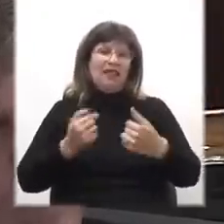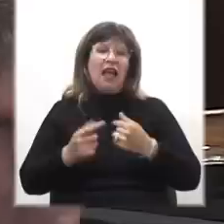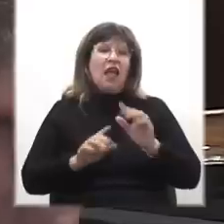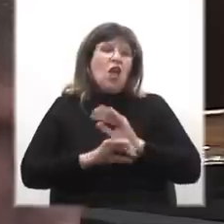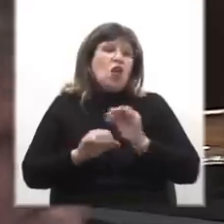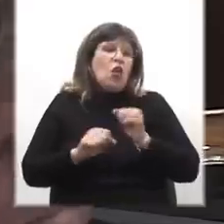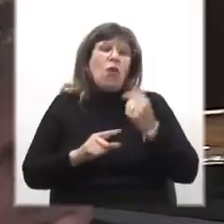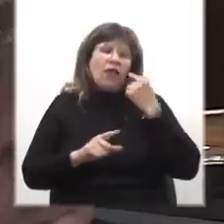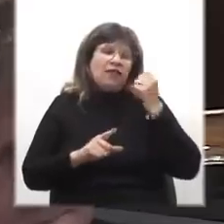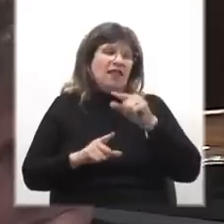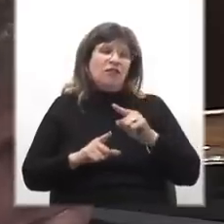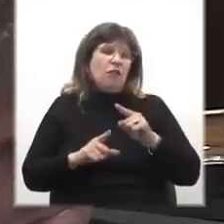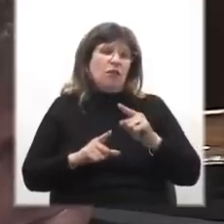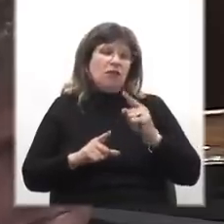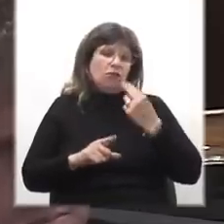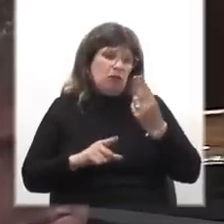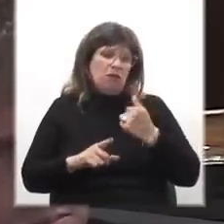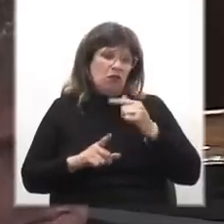tren vaya en la vía.